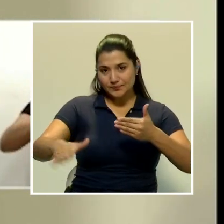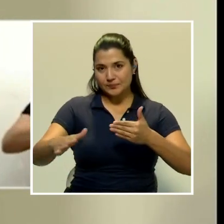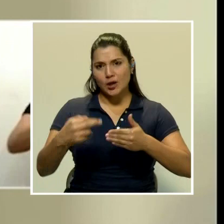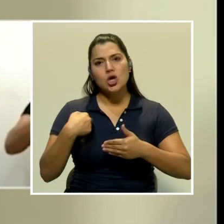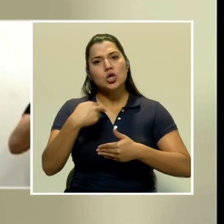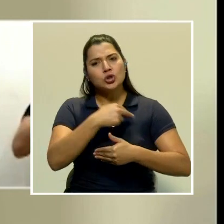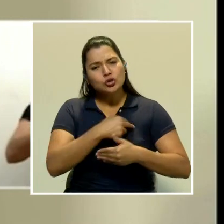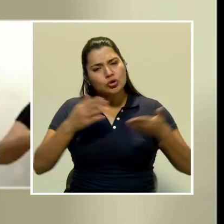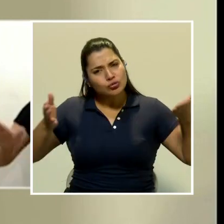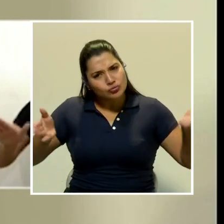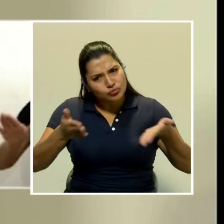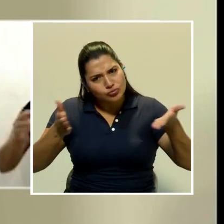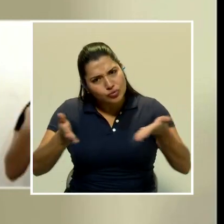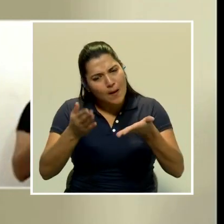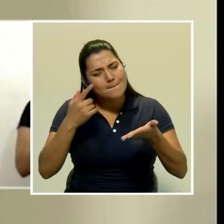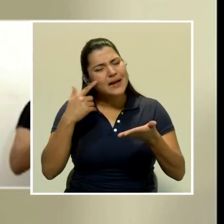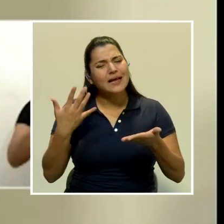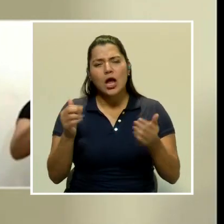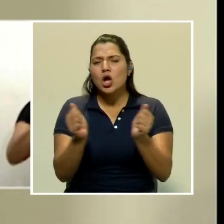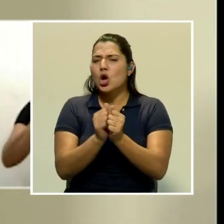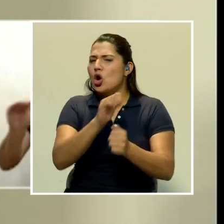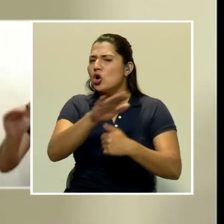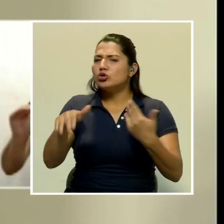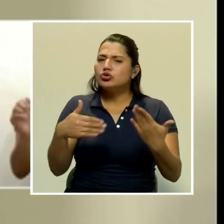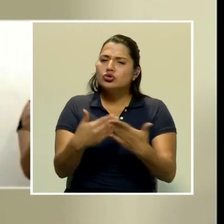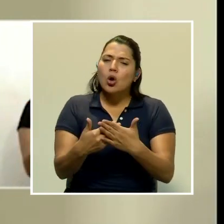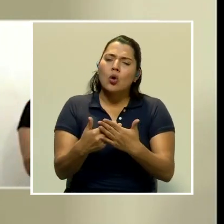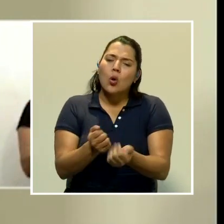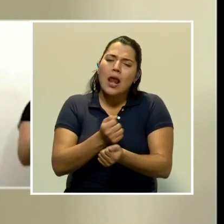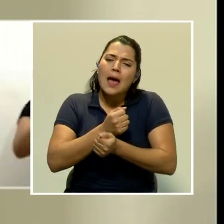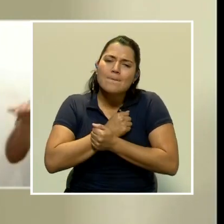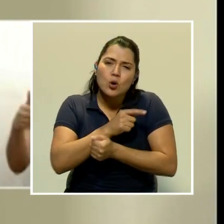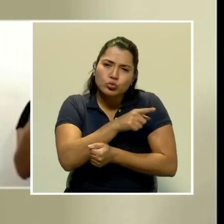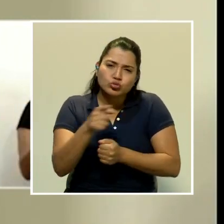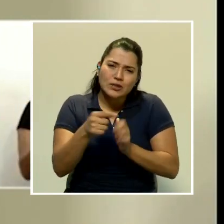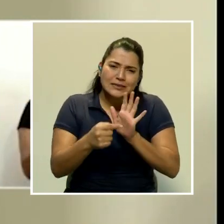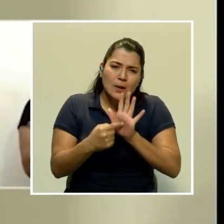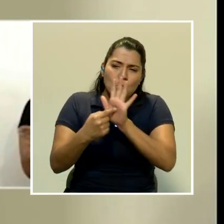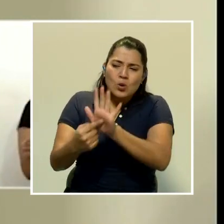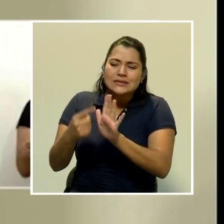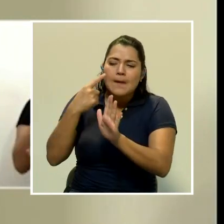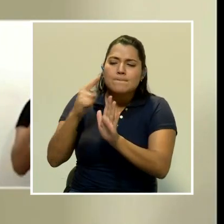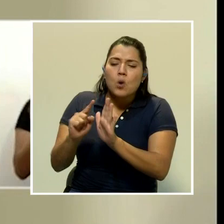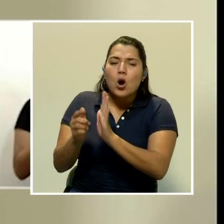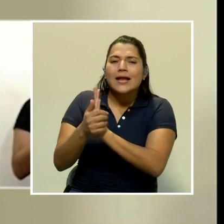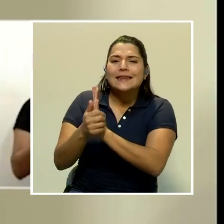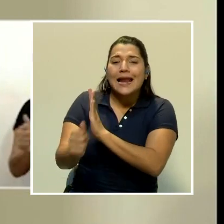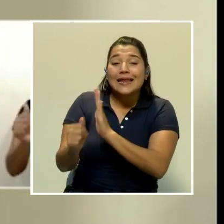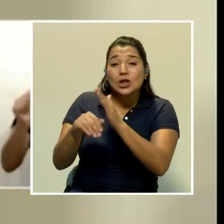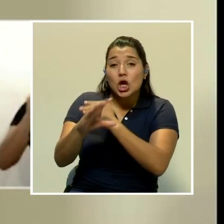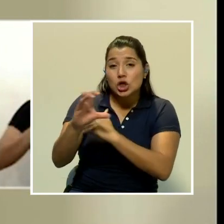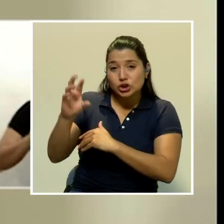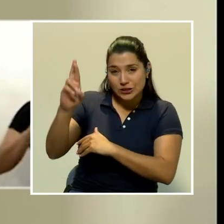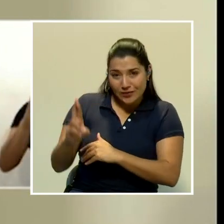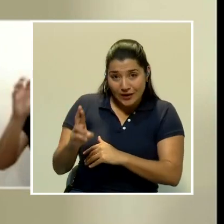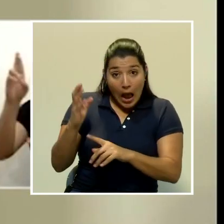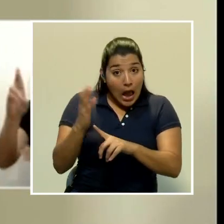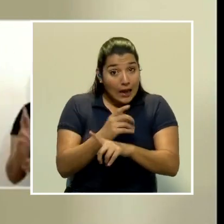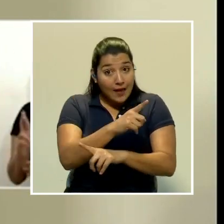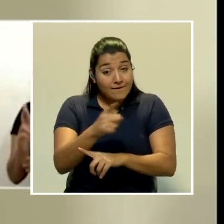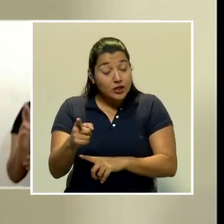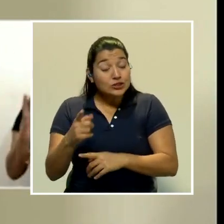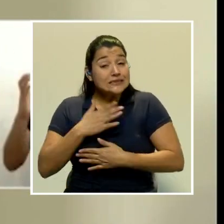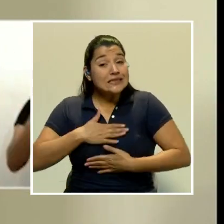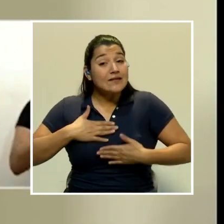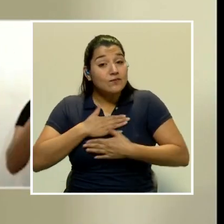vamos a incentivar a que con todo el afecto que ustedes profesan por lo mejor del talento costarricense, por cada vez que han disfrutado en